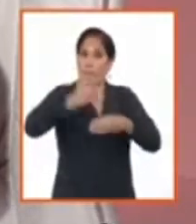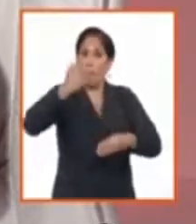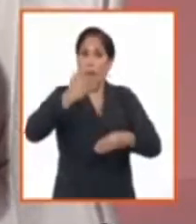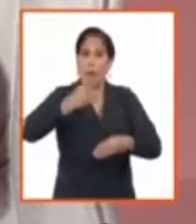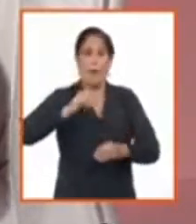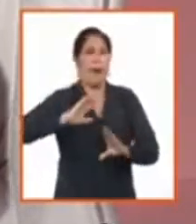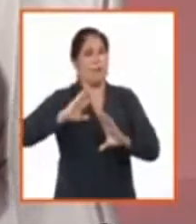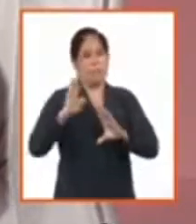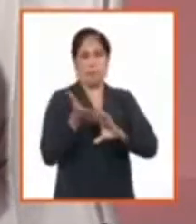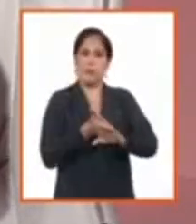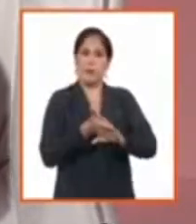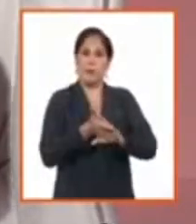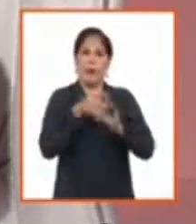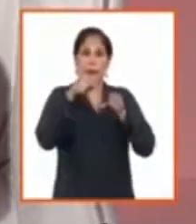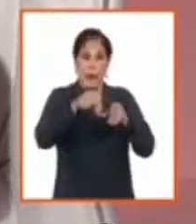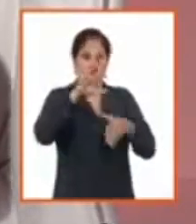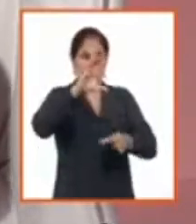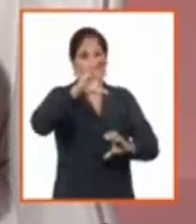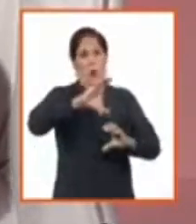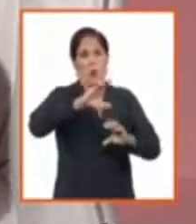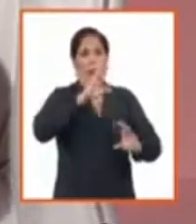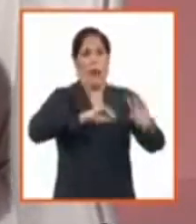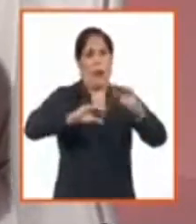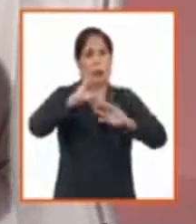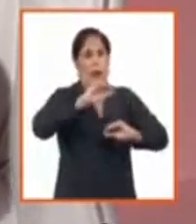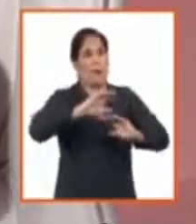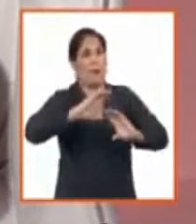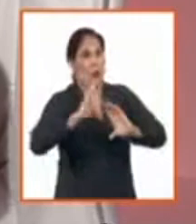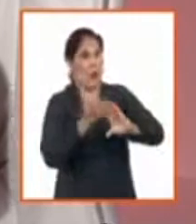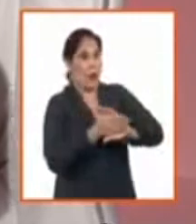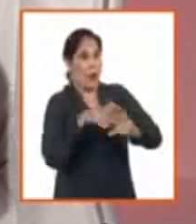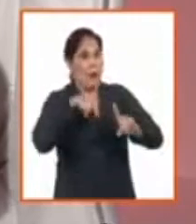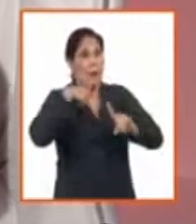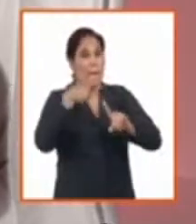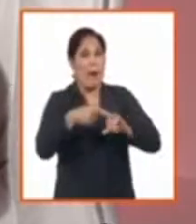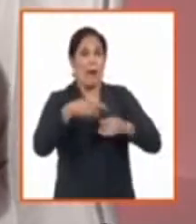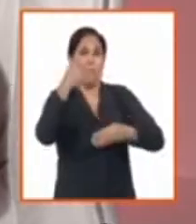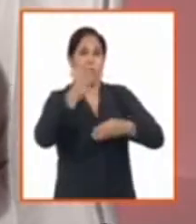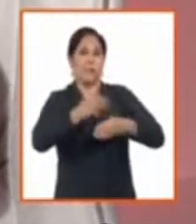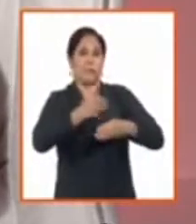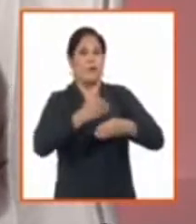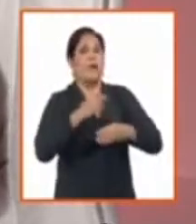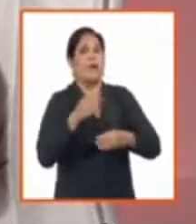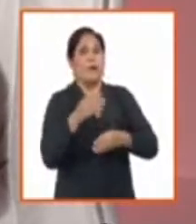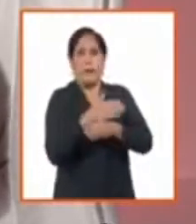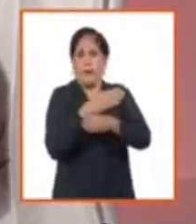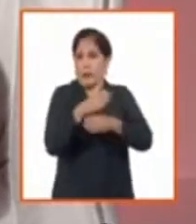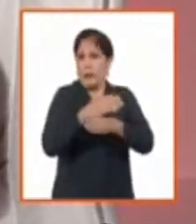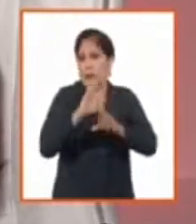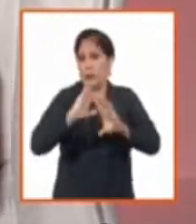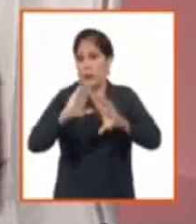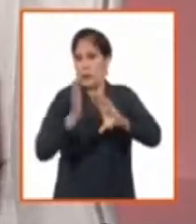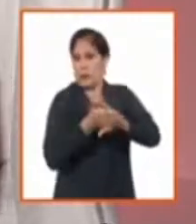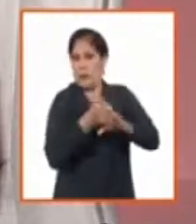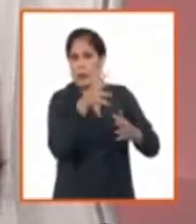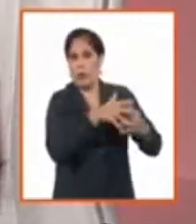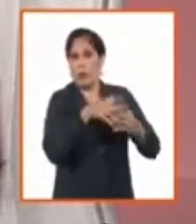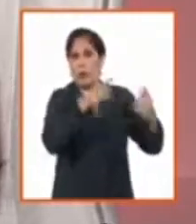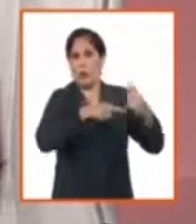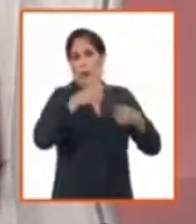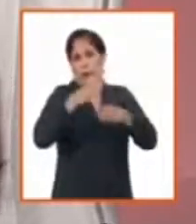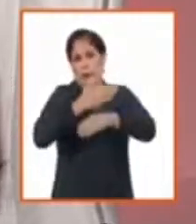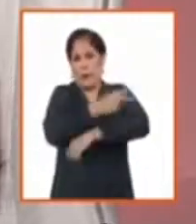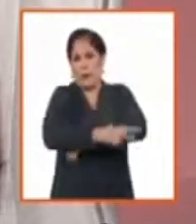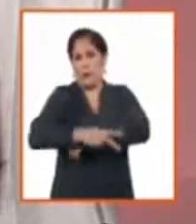condenadas más rechazadas más digamos que cuestionadas y críticas de todas